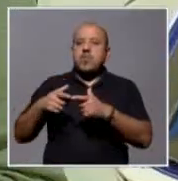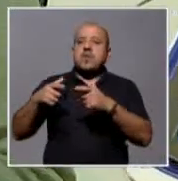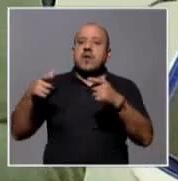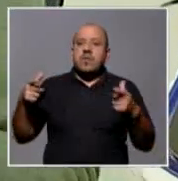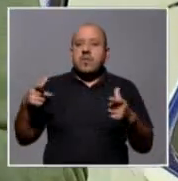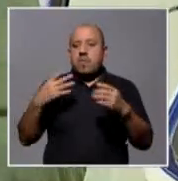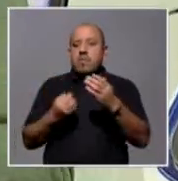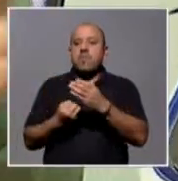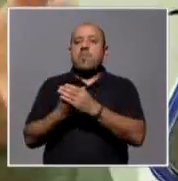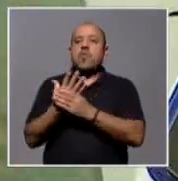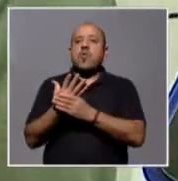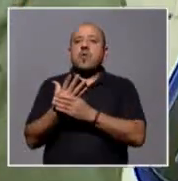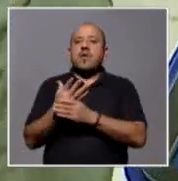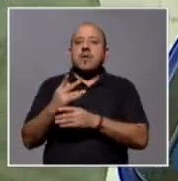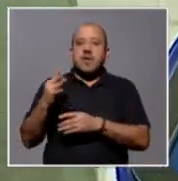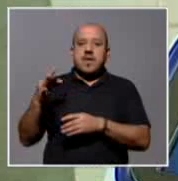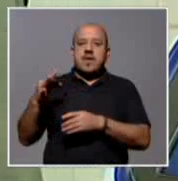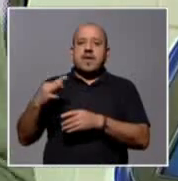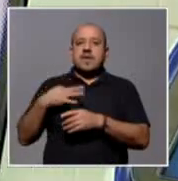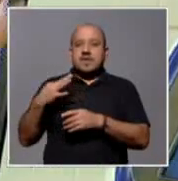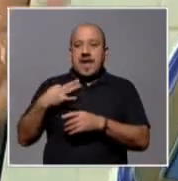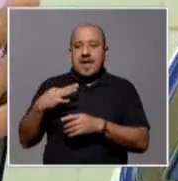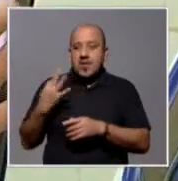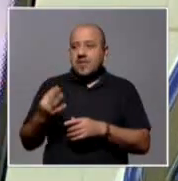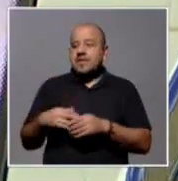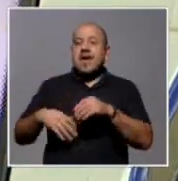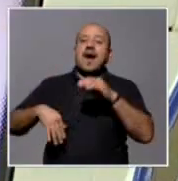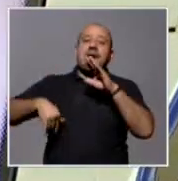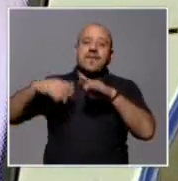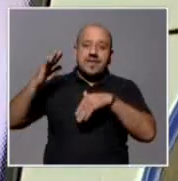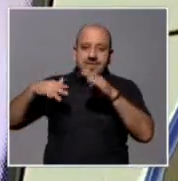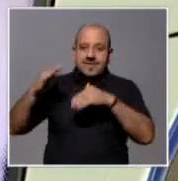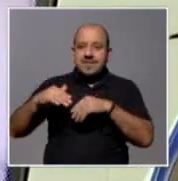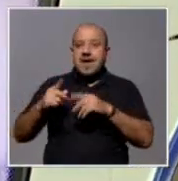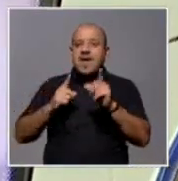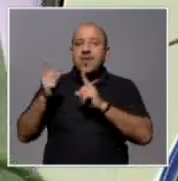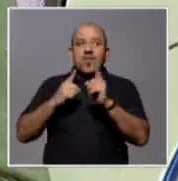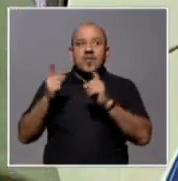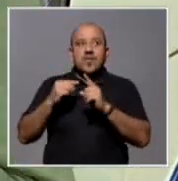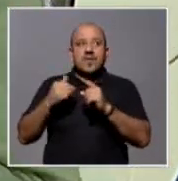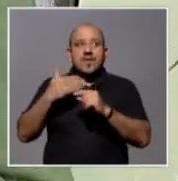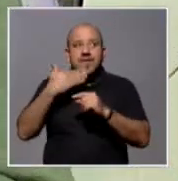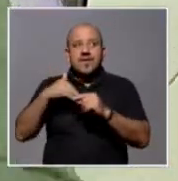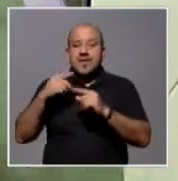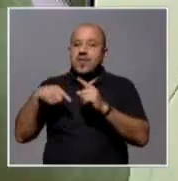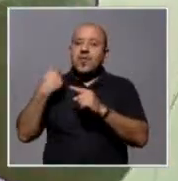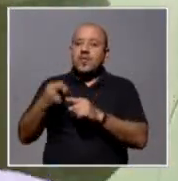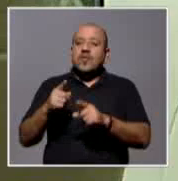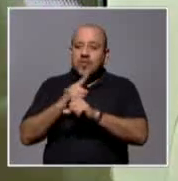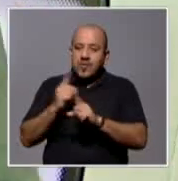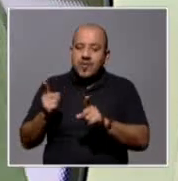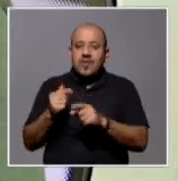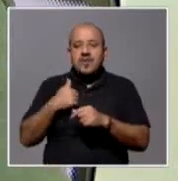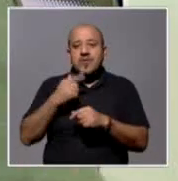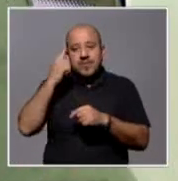varios siglos. Lo que pasa es que esa moda a veces uno la agarra y otros no. Pero bueno, yo soy partidario de que está de moda